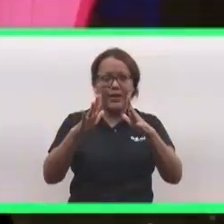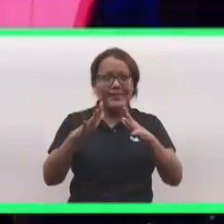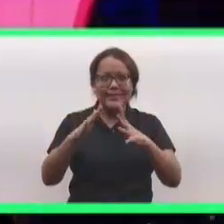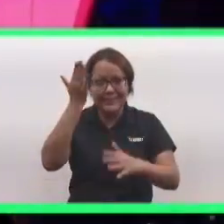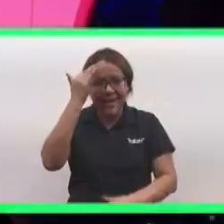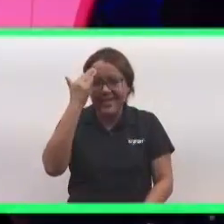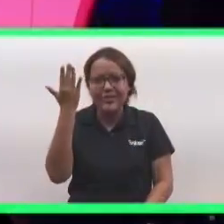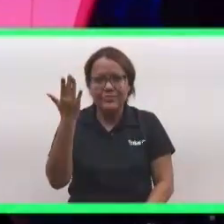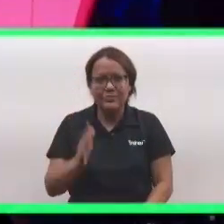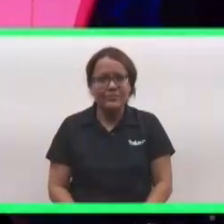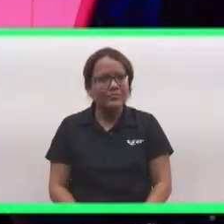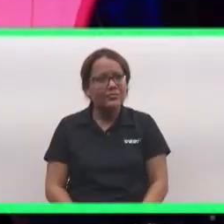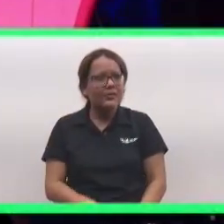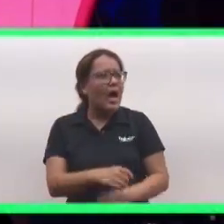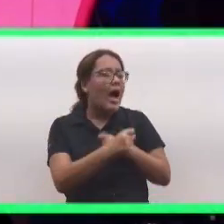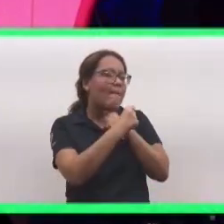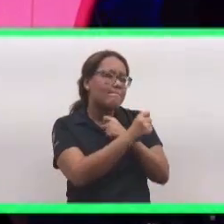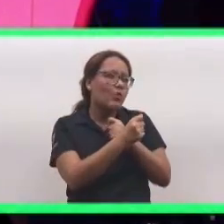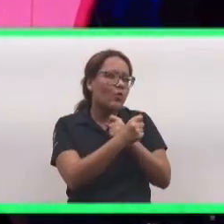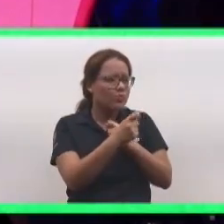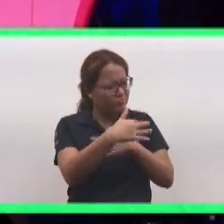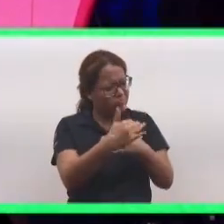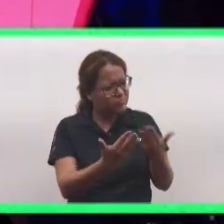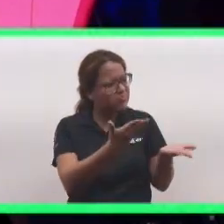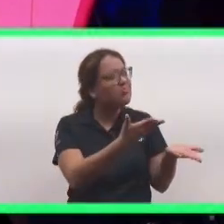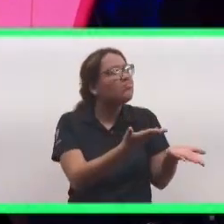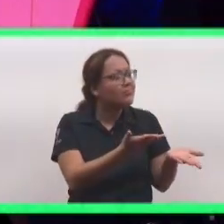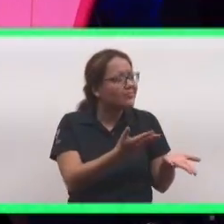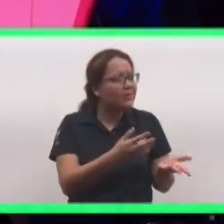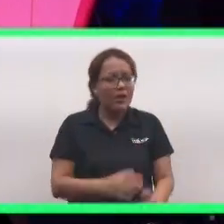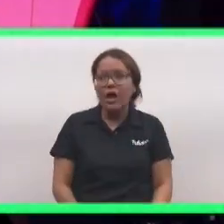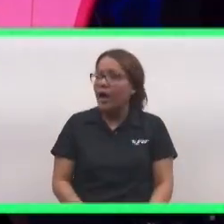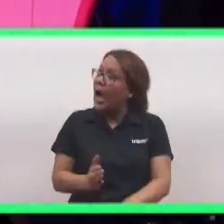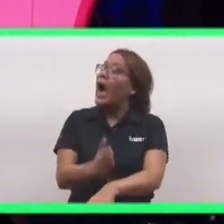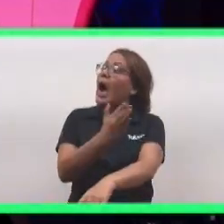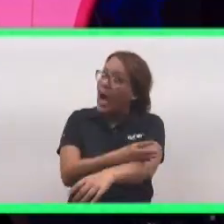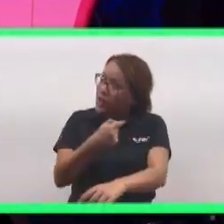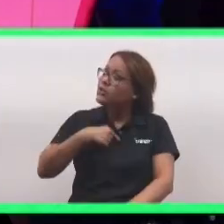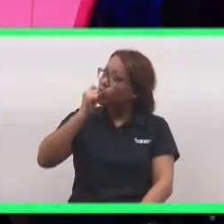Amor, ¿y qué querés que te regale? Ah, yo te dije en 1995 que quería.